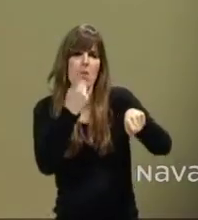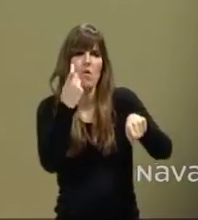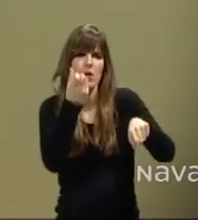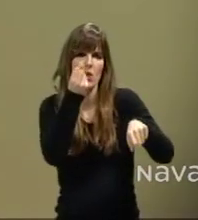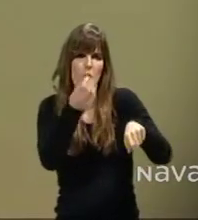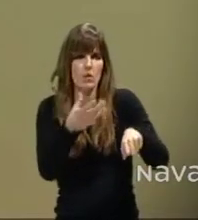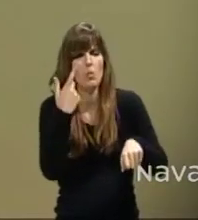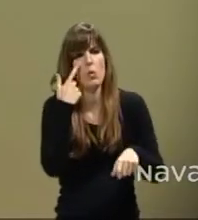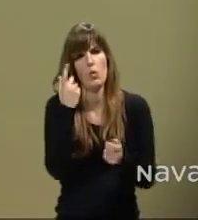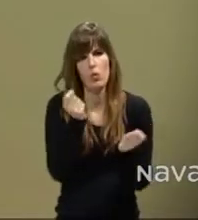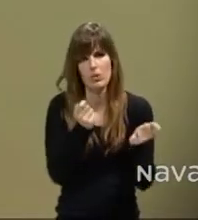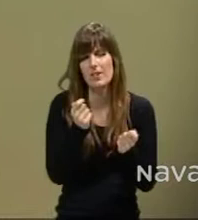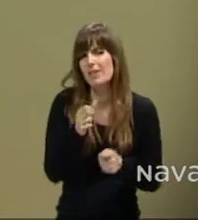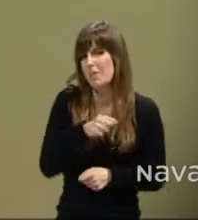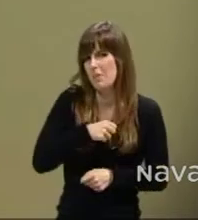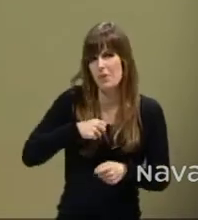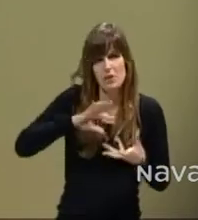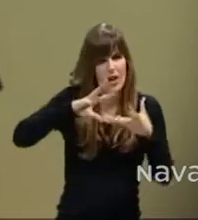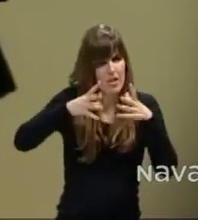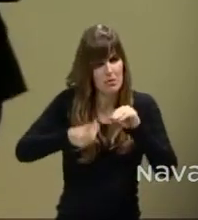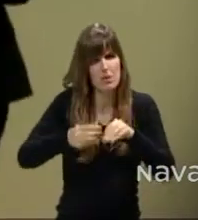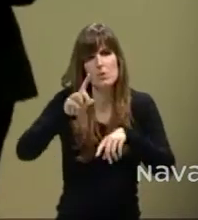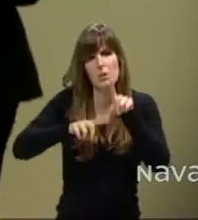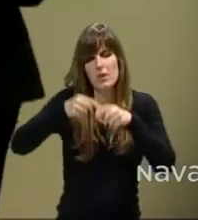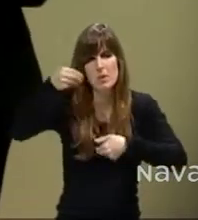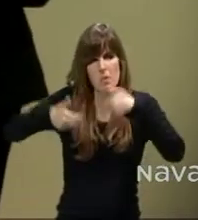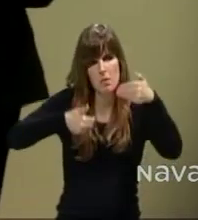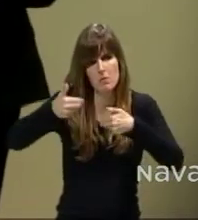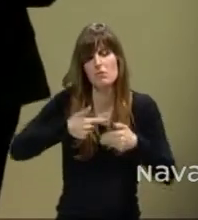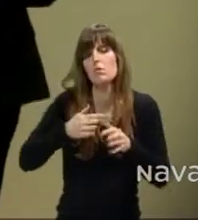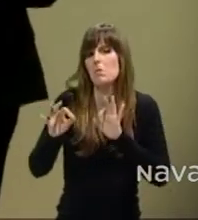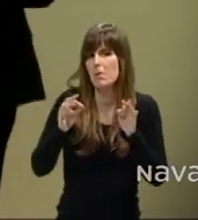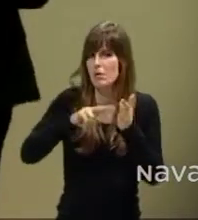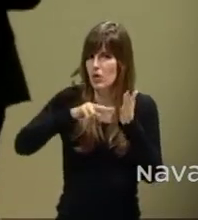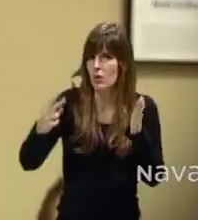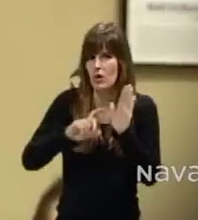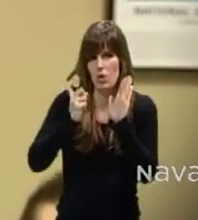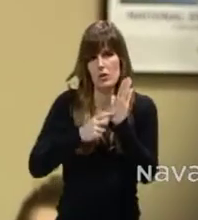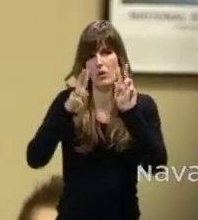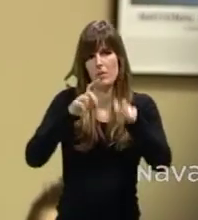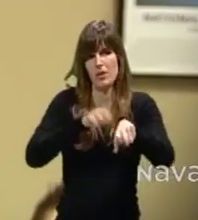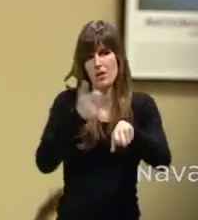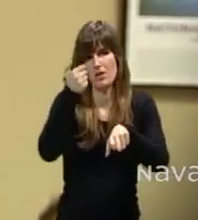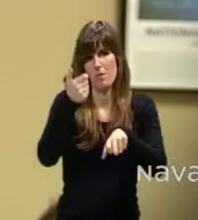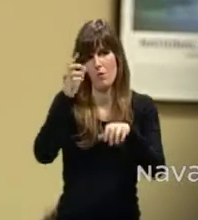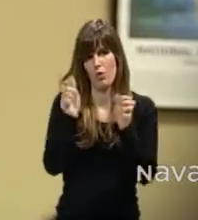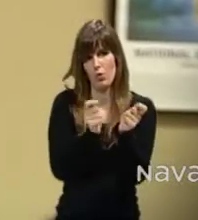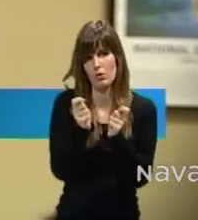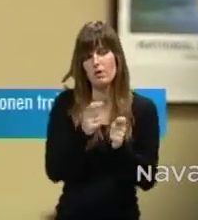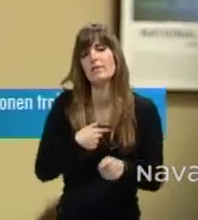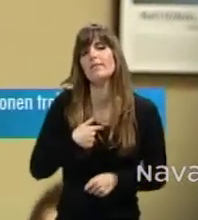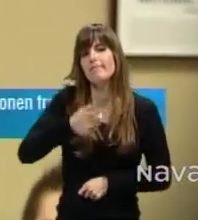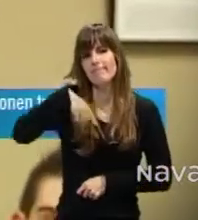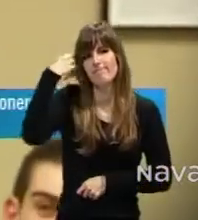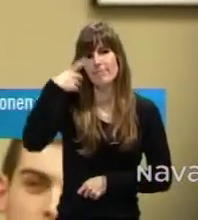sistemas, como digo, personalizables de adaptación de tiempos, entonces hacemos todo eso. Somos conscientes que esto de la comunicación,